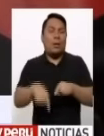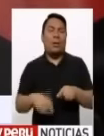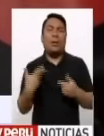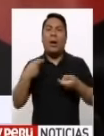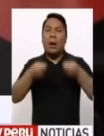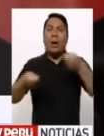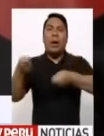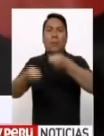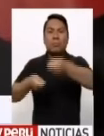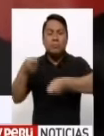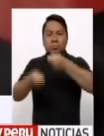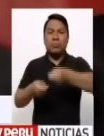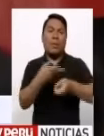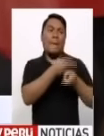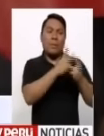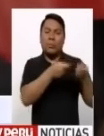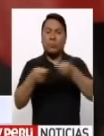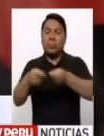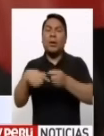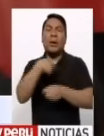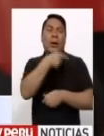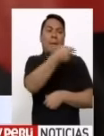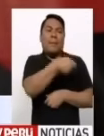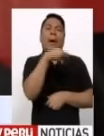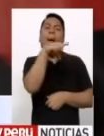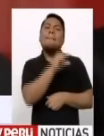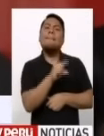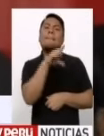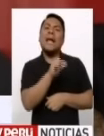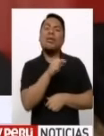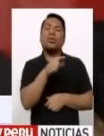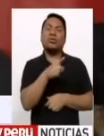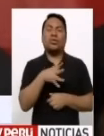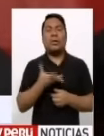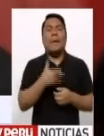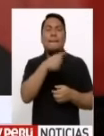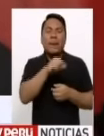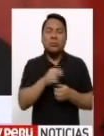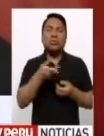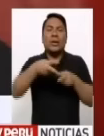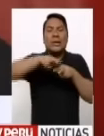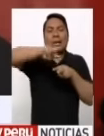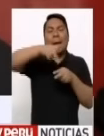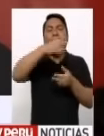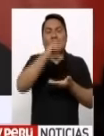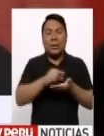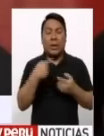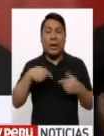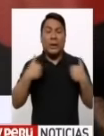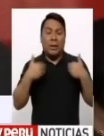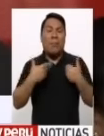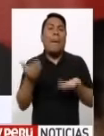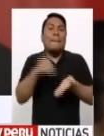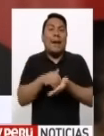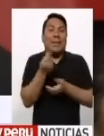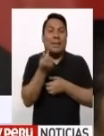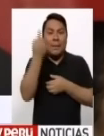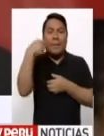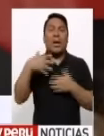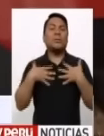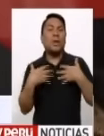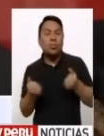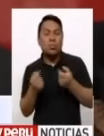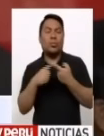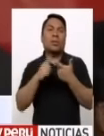dentro del presupuesto, va a significar que ahora vamos a pagar menos intereses y eso significa que tenemos más dinero para salud, educación,